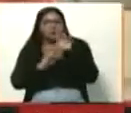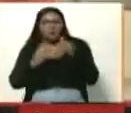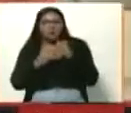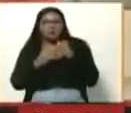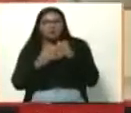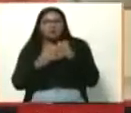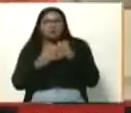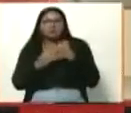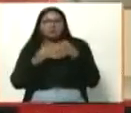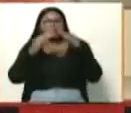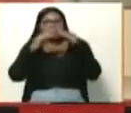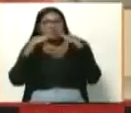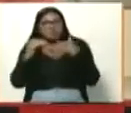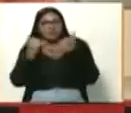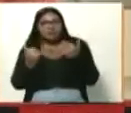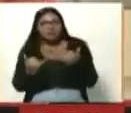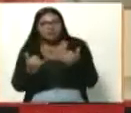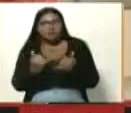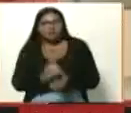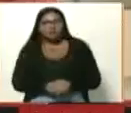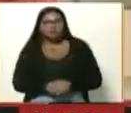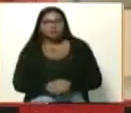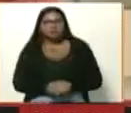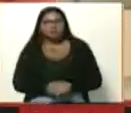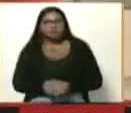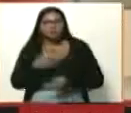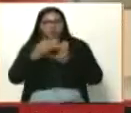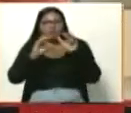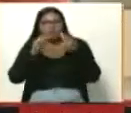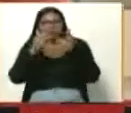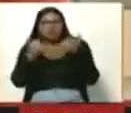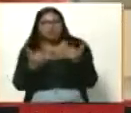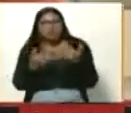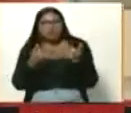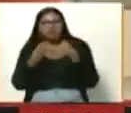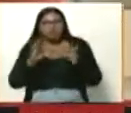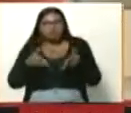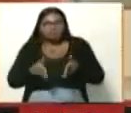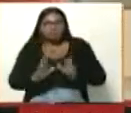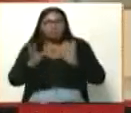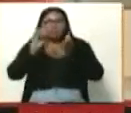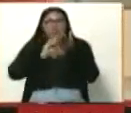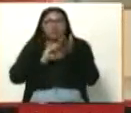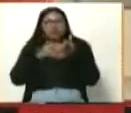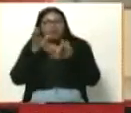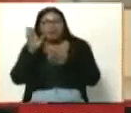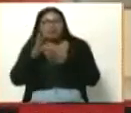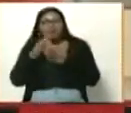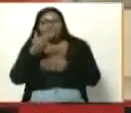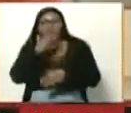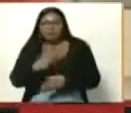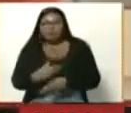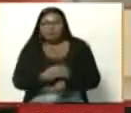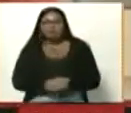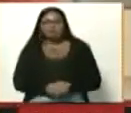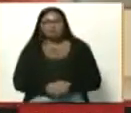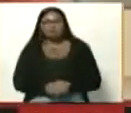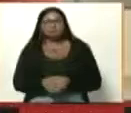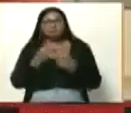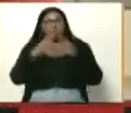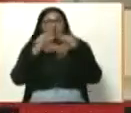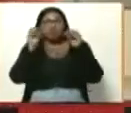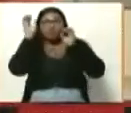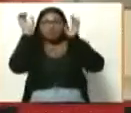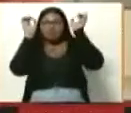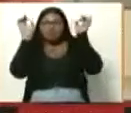que ha convocado el presidente de la República, un poco en esa iniciativa de, bueno, renace la Navidad, Venezuela renace, y todos los creadores y